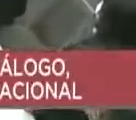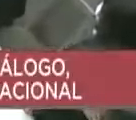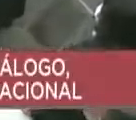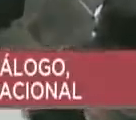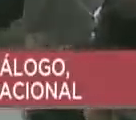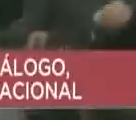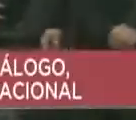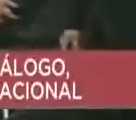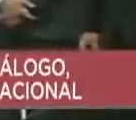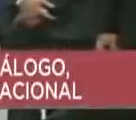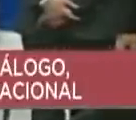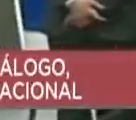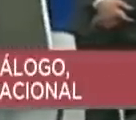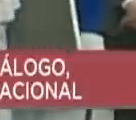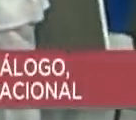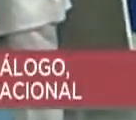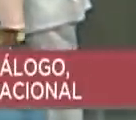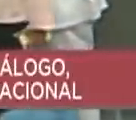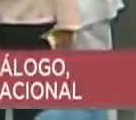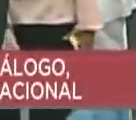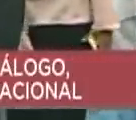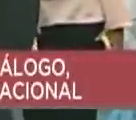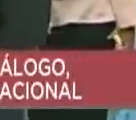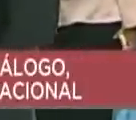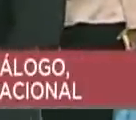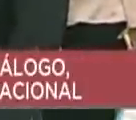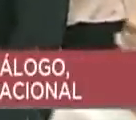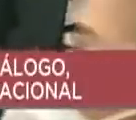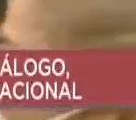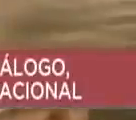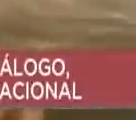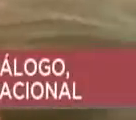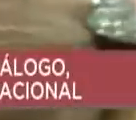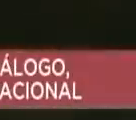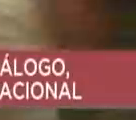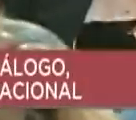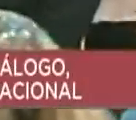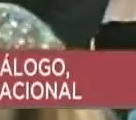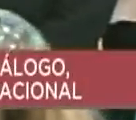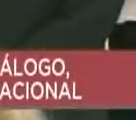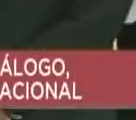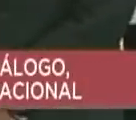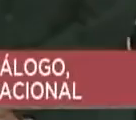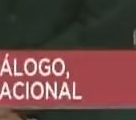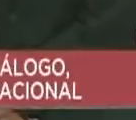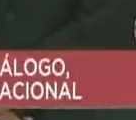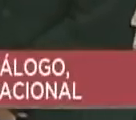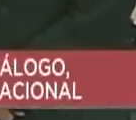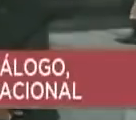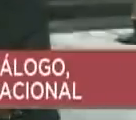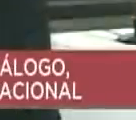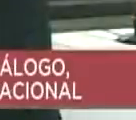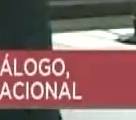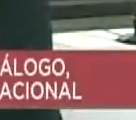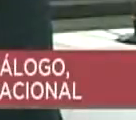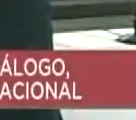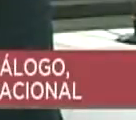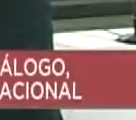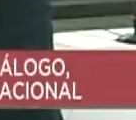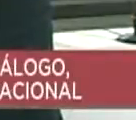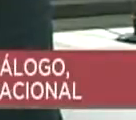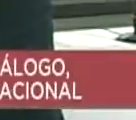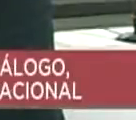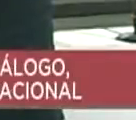Comisión Especial para Promover el Diálogo, el diputado Luis Eduardo Martínez, vicepresidente de la